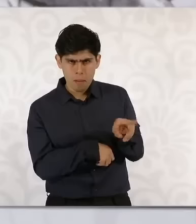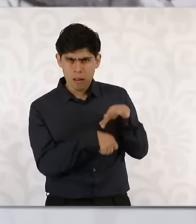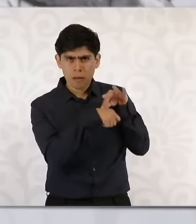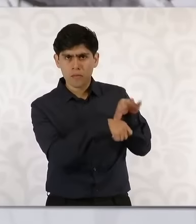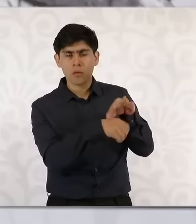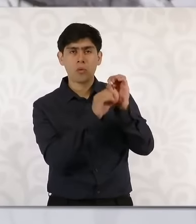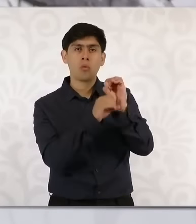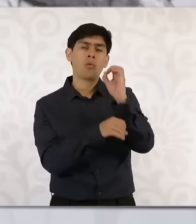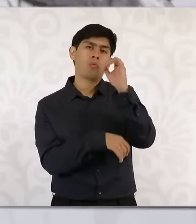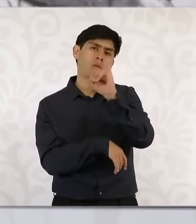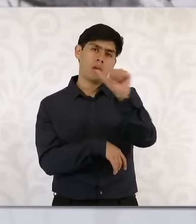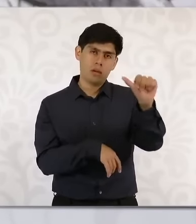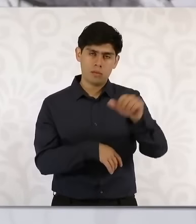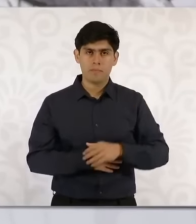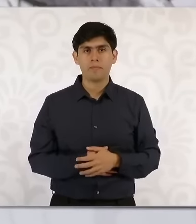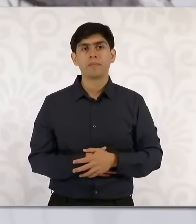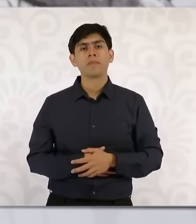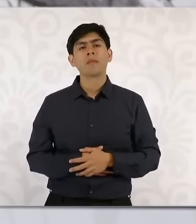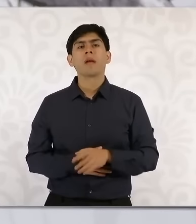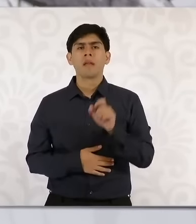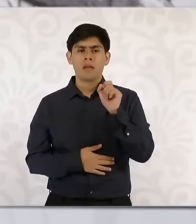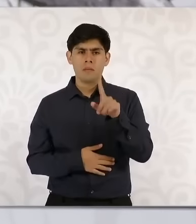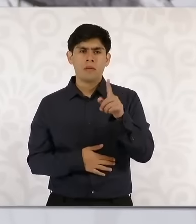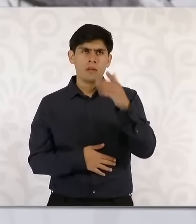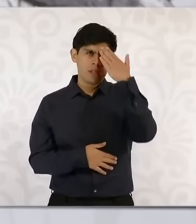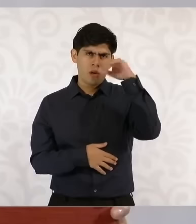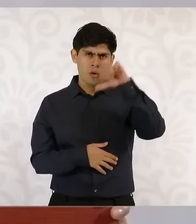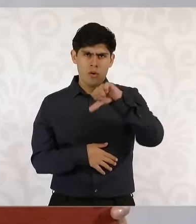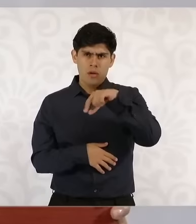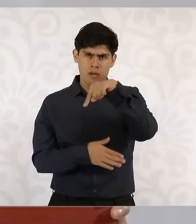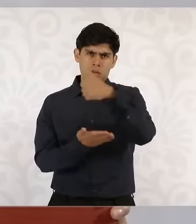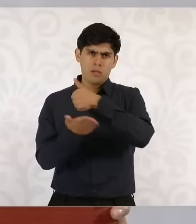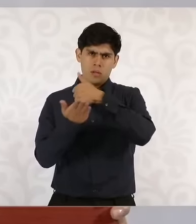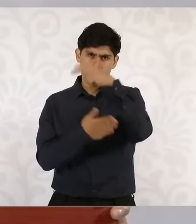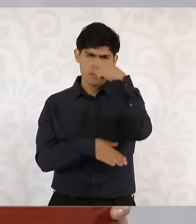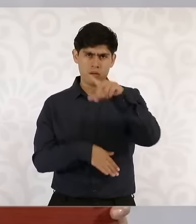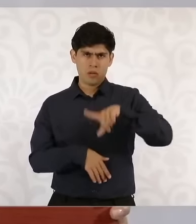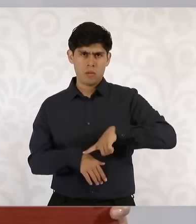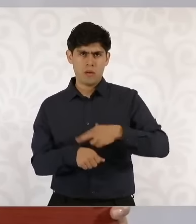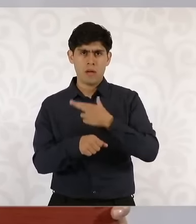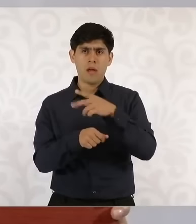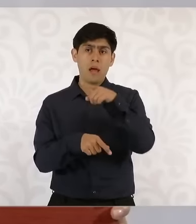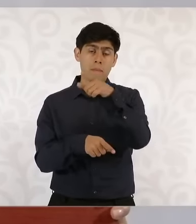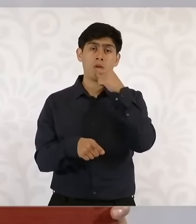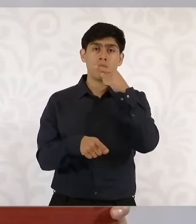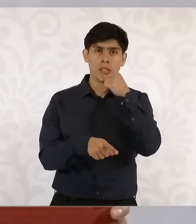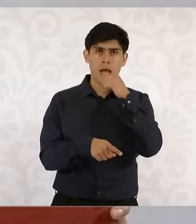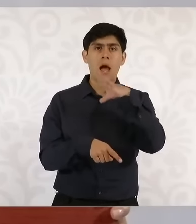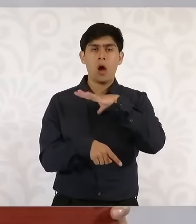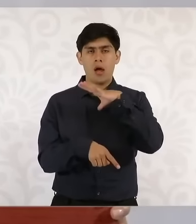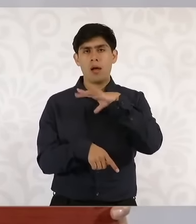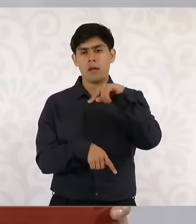pues la ciudad sé que va a dar una conferencia de prensa hoy también, la policía de la ciudad, porque ellos también pues tienen